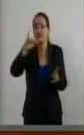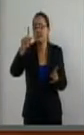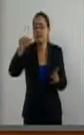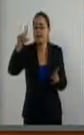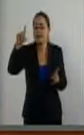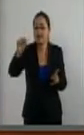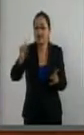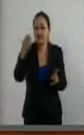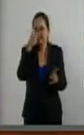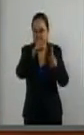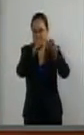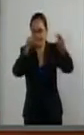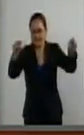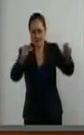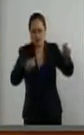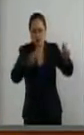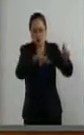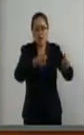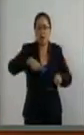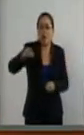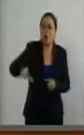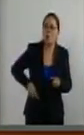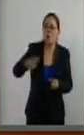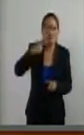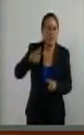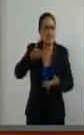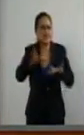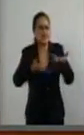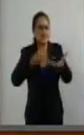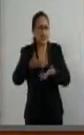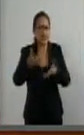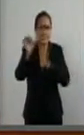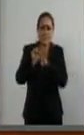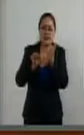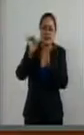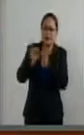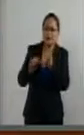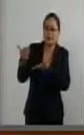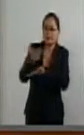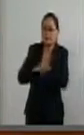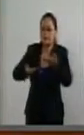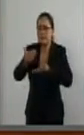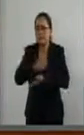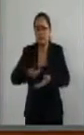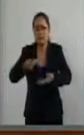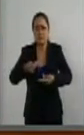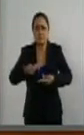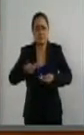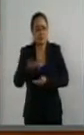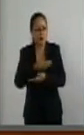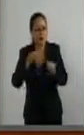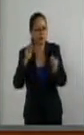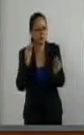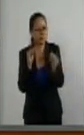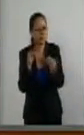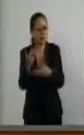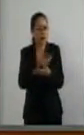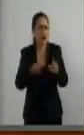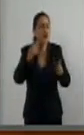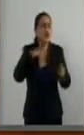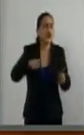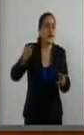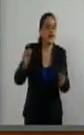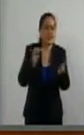y todos los que estuvimos atentos a esta discusión que duró varios meses, que no haber querido ceder en quitar,